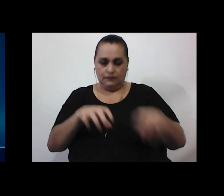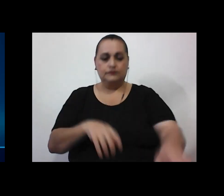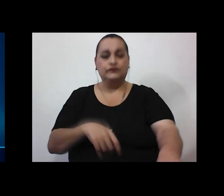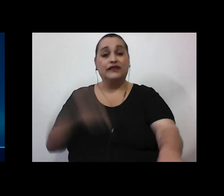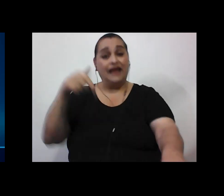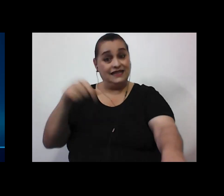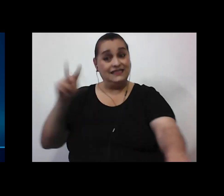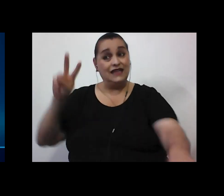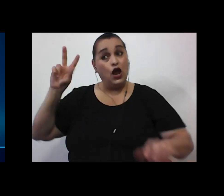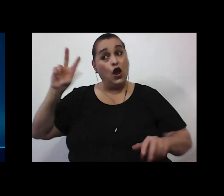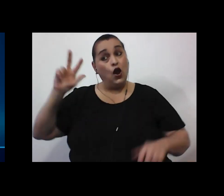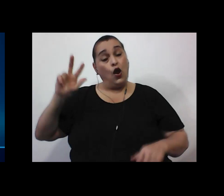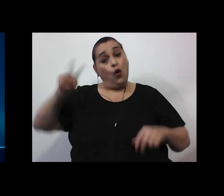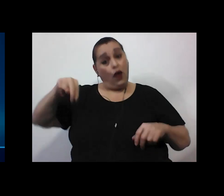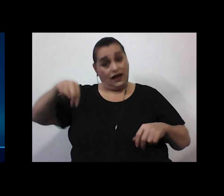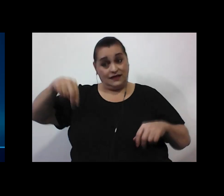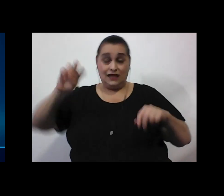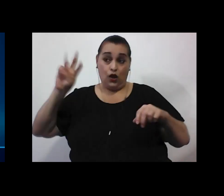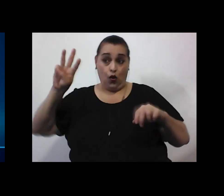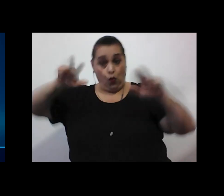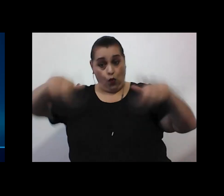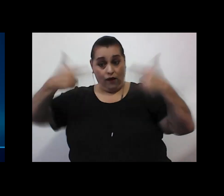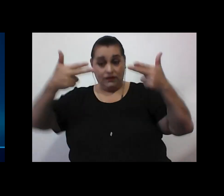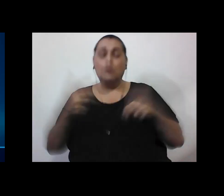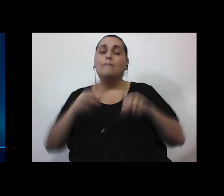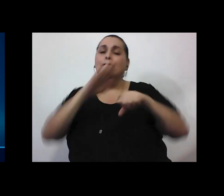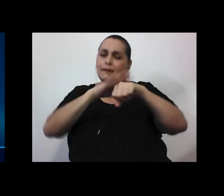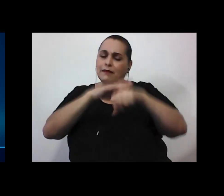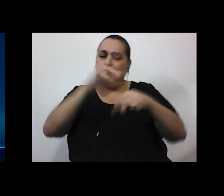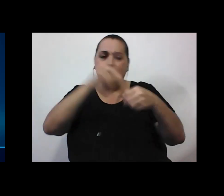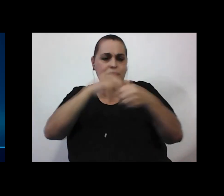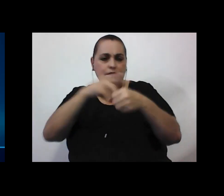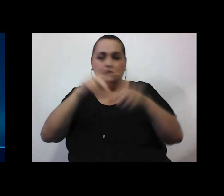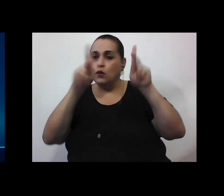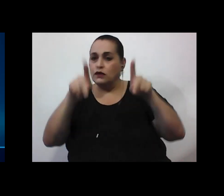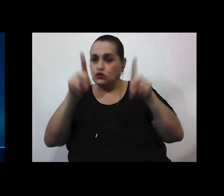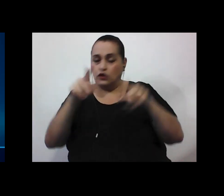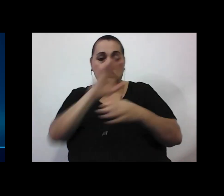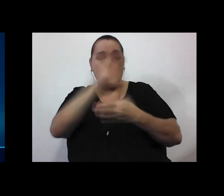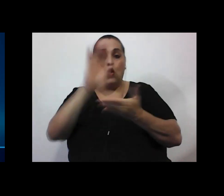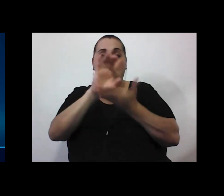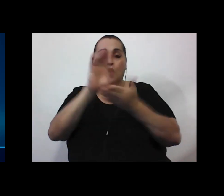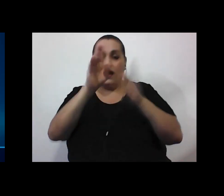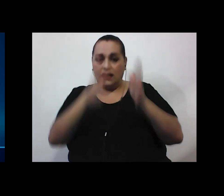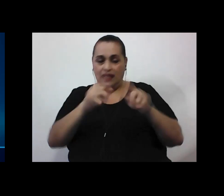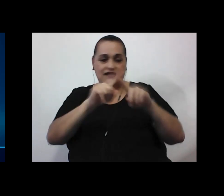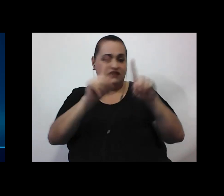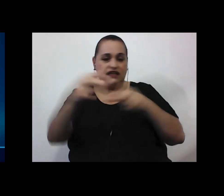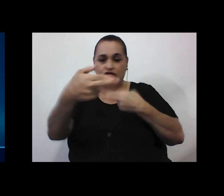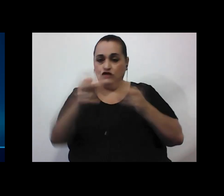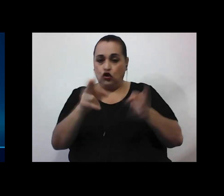webinario está permitiendo la participación de personas colegiadas desde diferentes regiones del